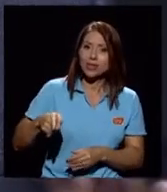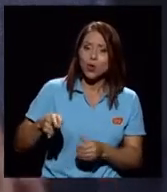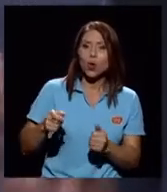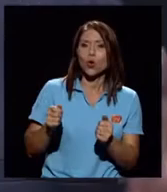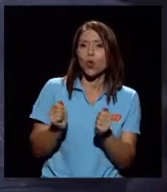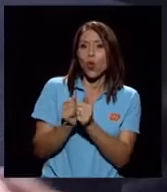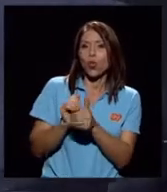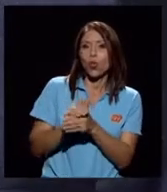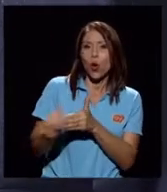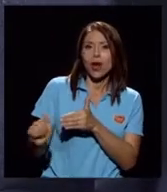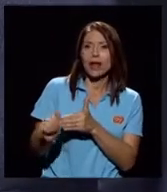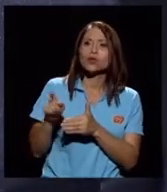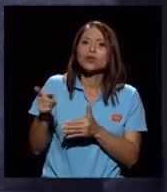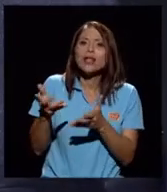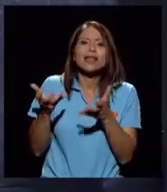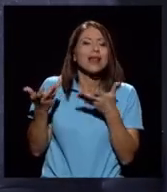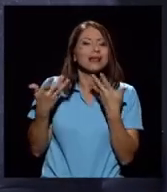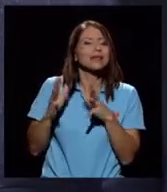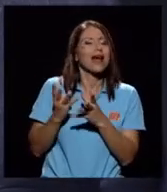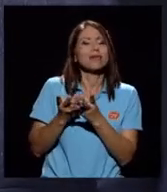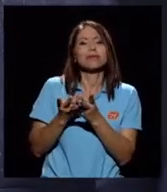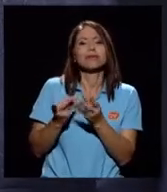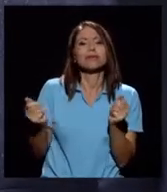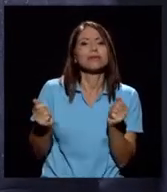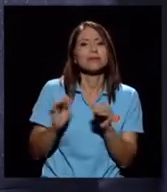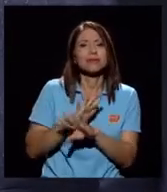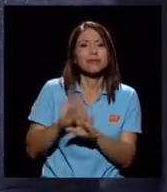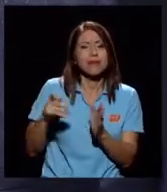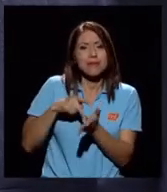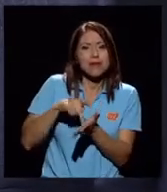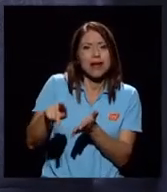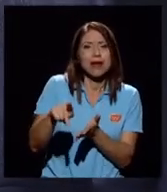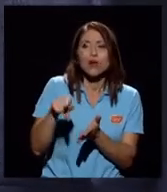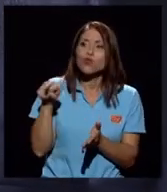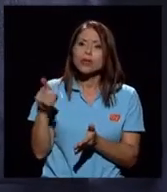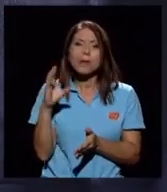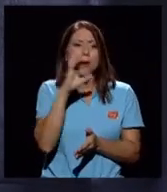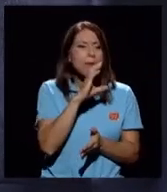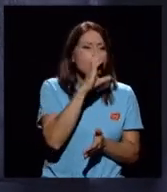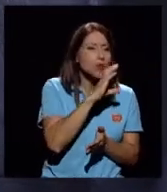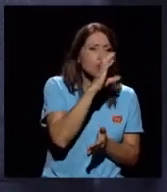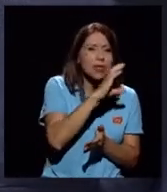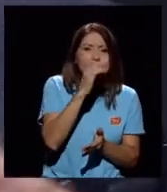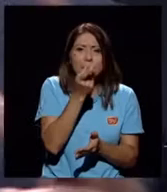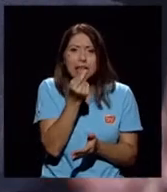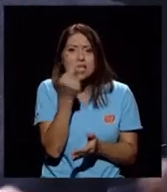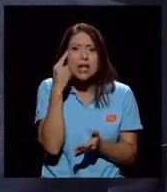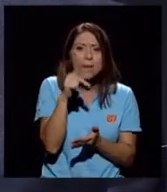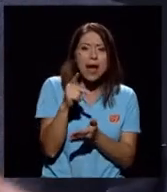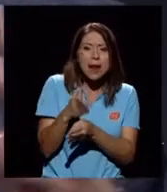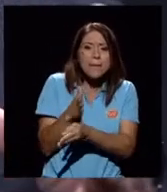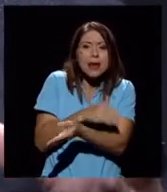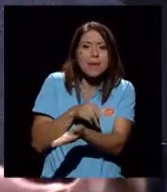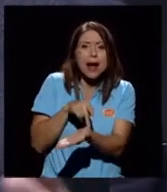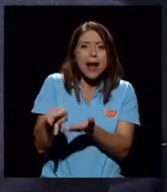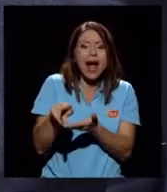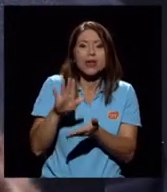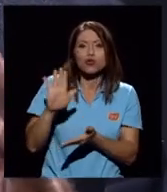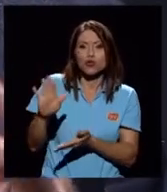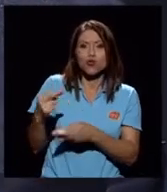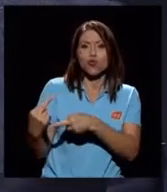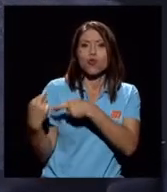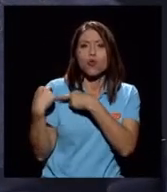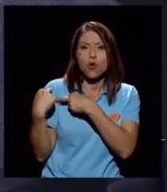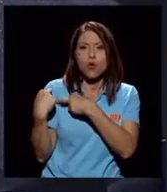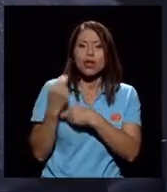de ellos y entonces vamos a ir a conseguir la plantilla para preparar la obligación entonces todo esto ha causado ha